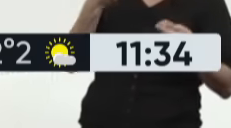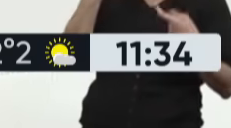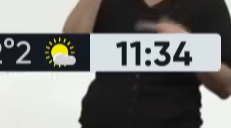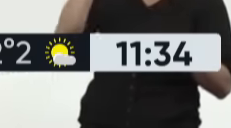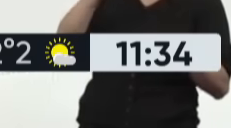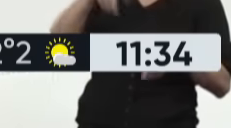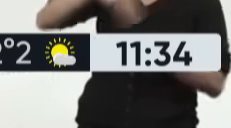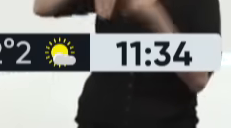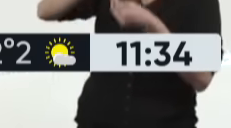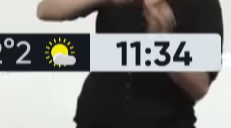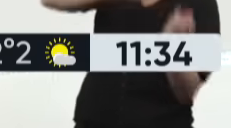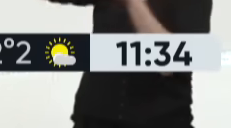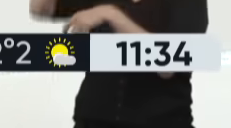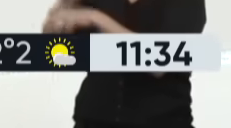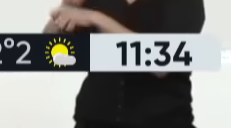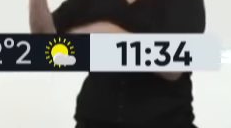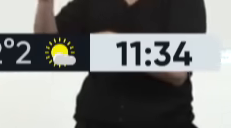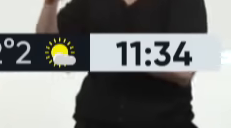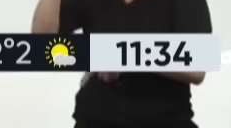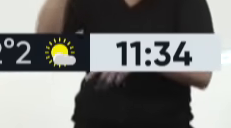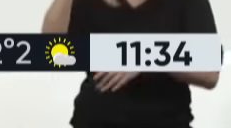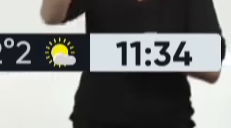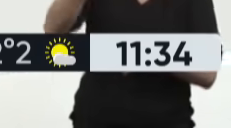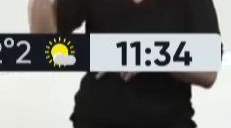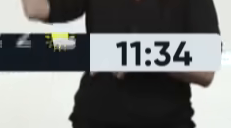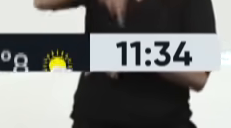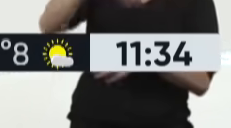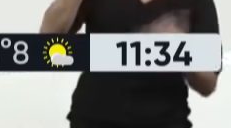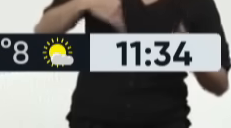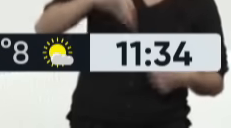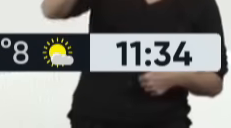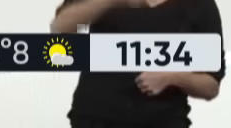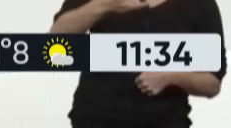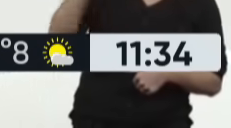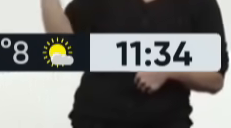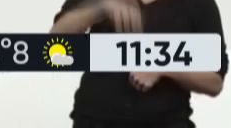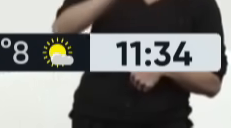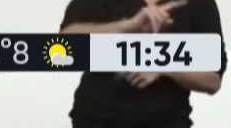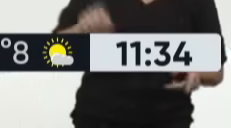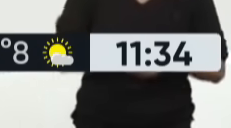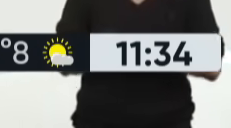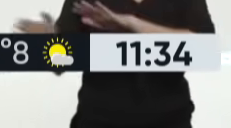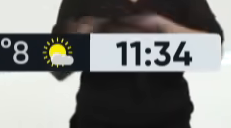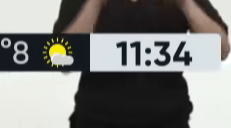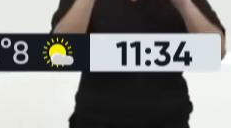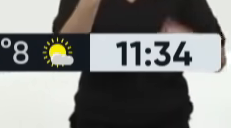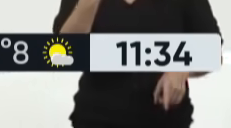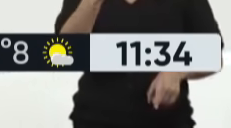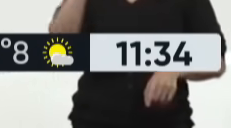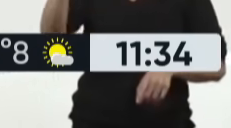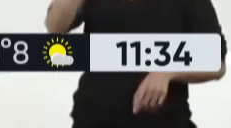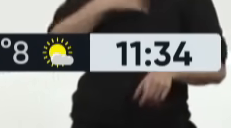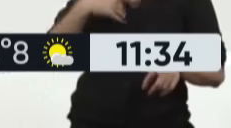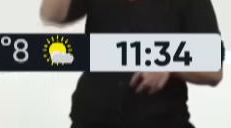que efectivamente están viniendo a la República Argentina. Y por otro lado, ¿qué le responde el gobierno a la madre de Nahuel